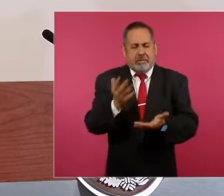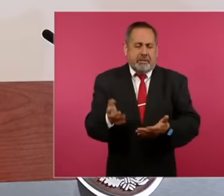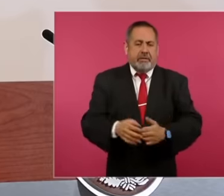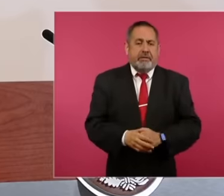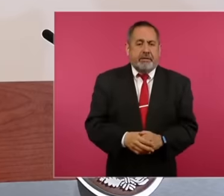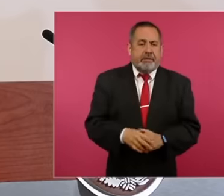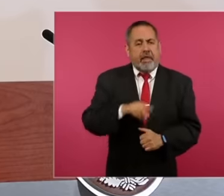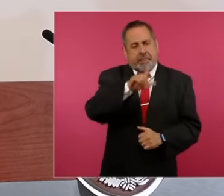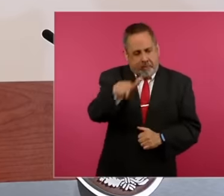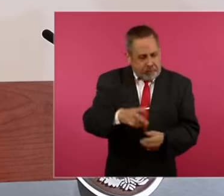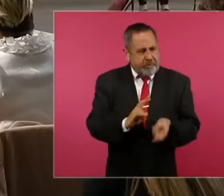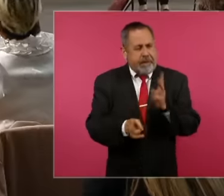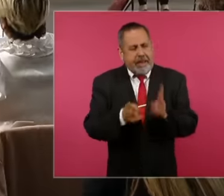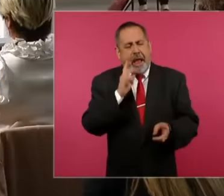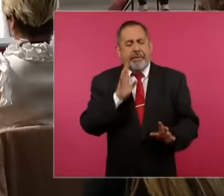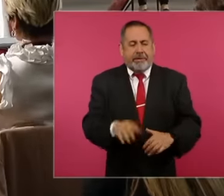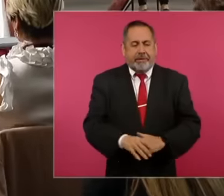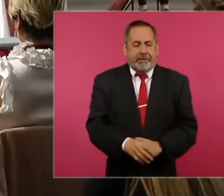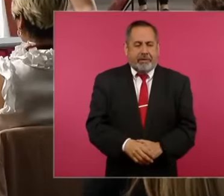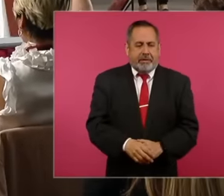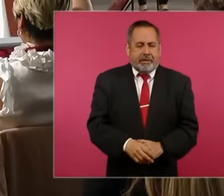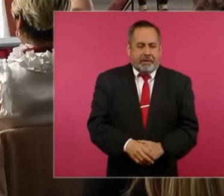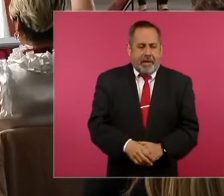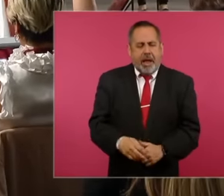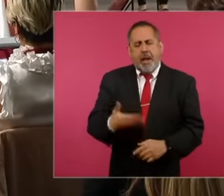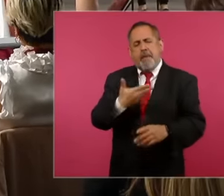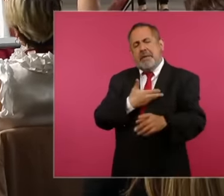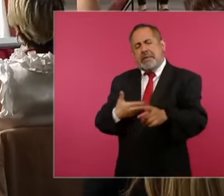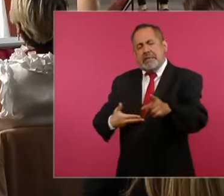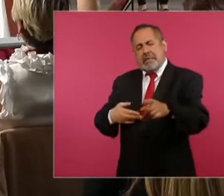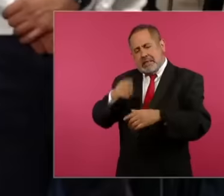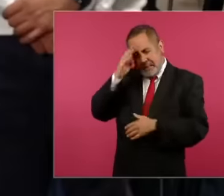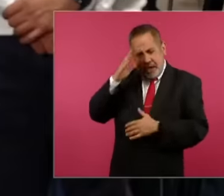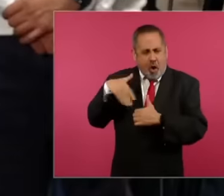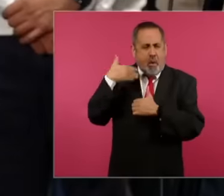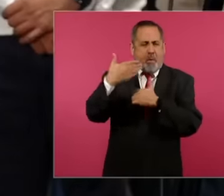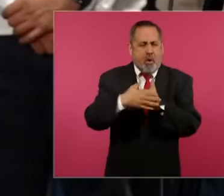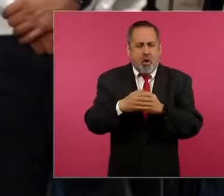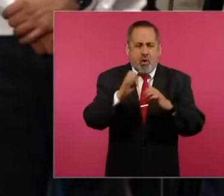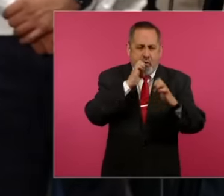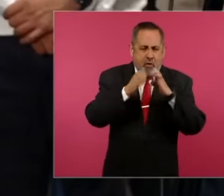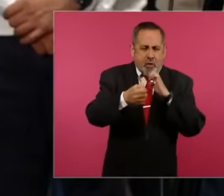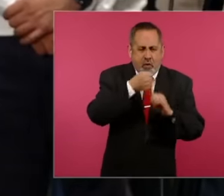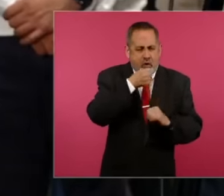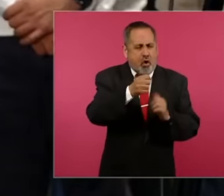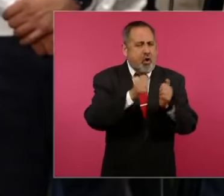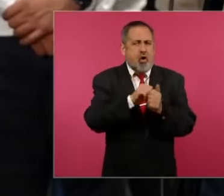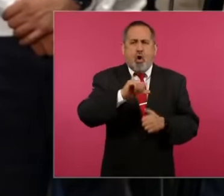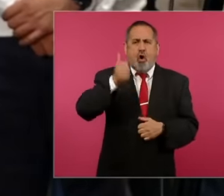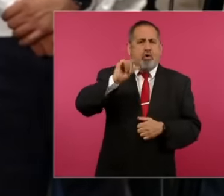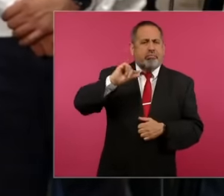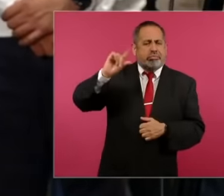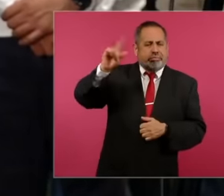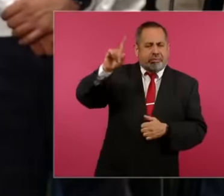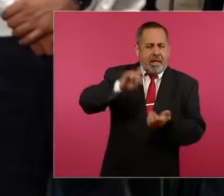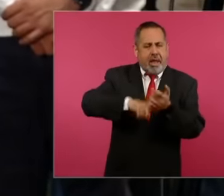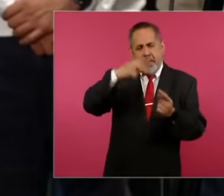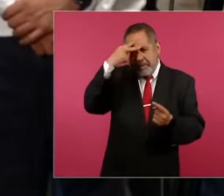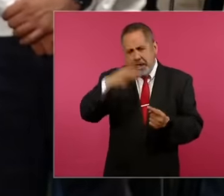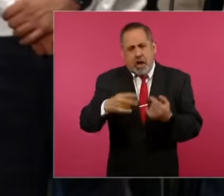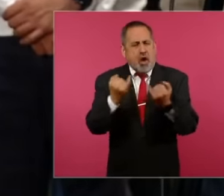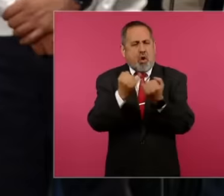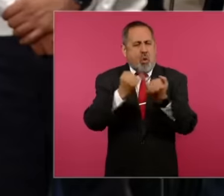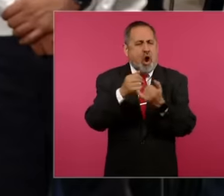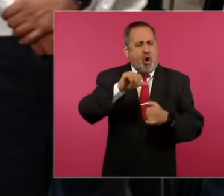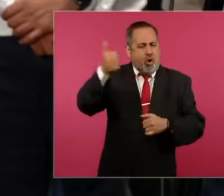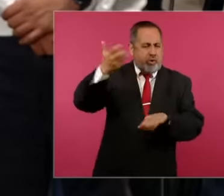¿eh? Y luego hablamos. Presidente, ¿tiene pensado dar entrevistas con algunas cadenas o medios de comunicación mexicanos, así como lo ha